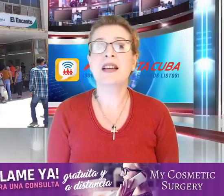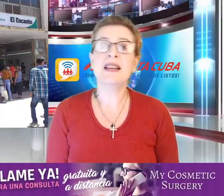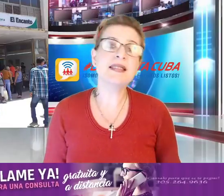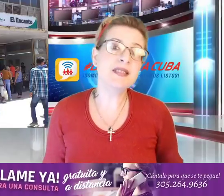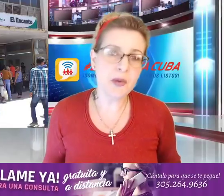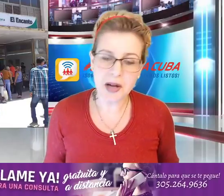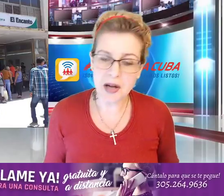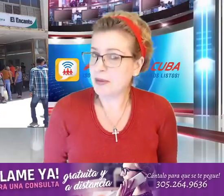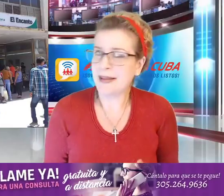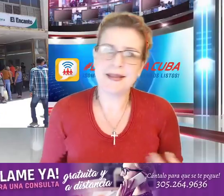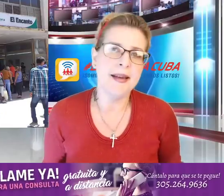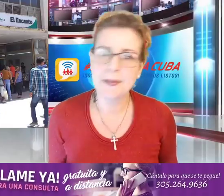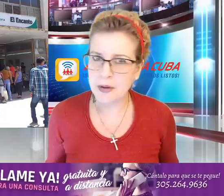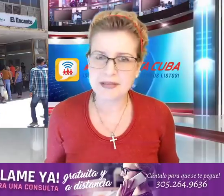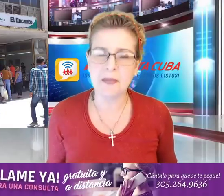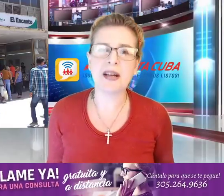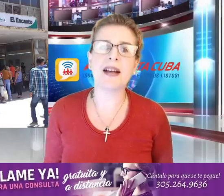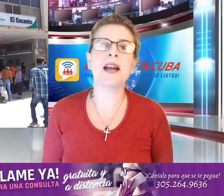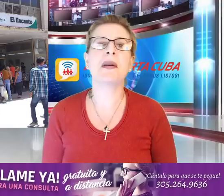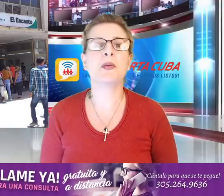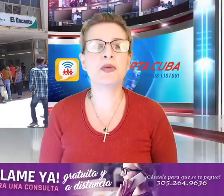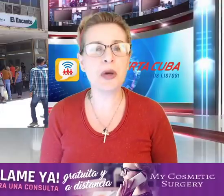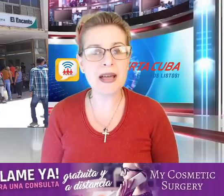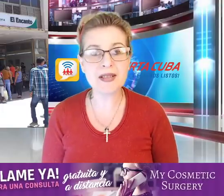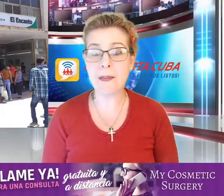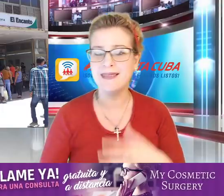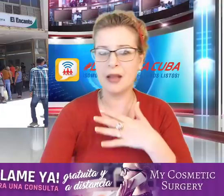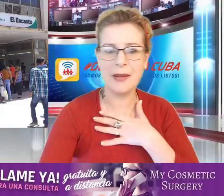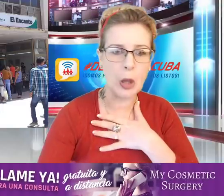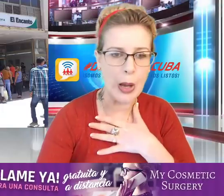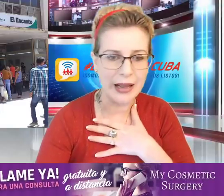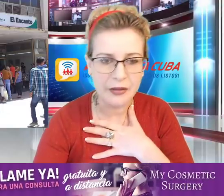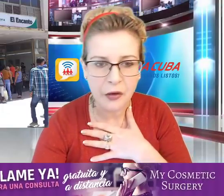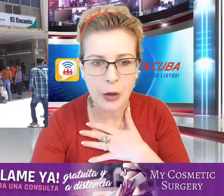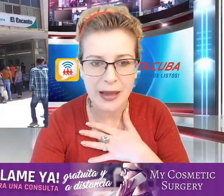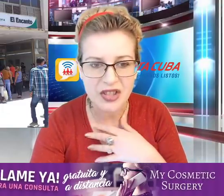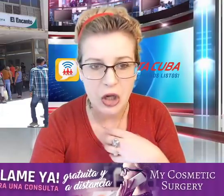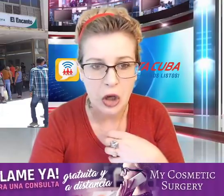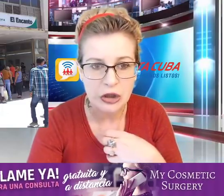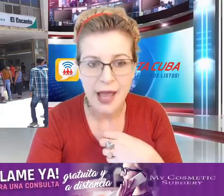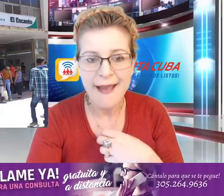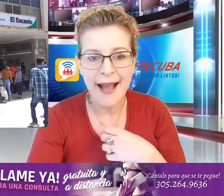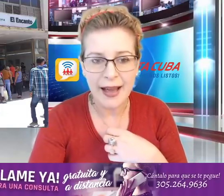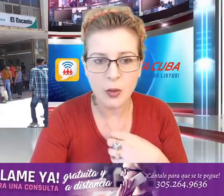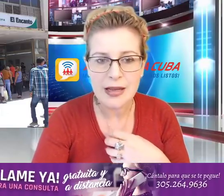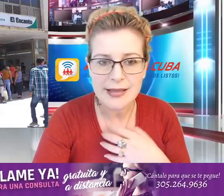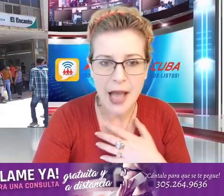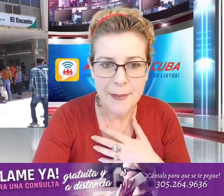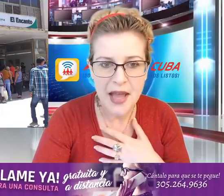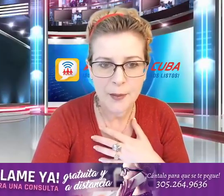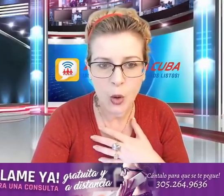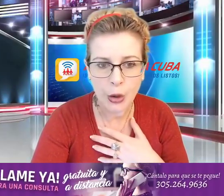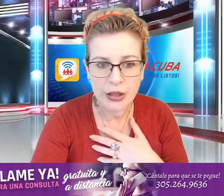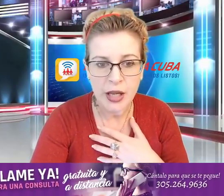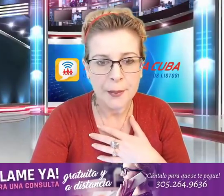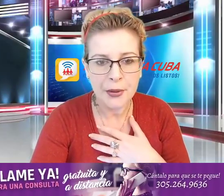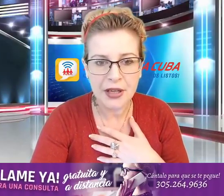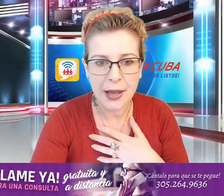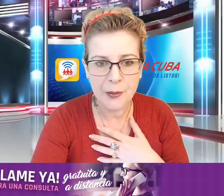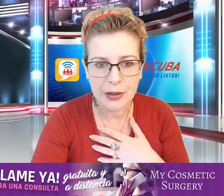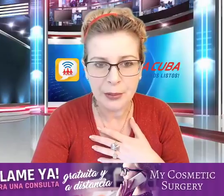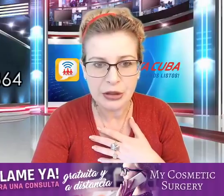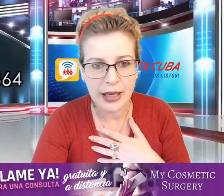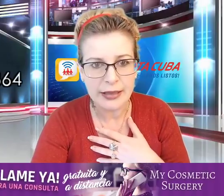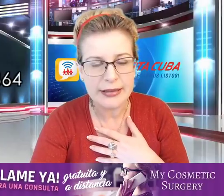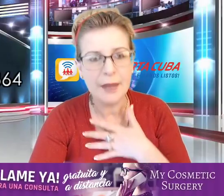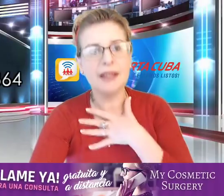Facebook. Y si no, bueno, pues haremos de esta manera. Les mando muchos besos, mándenme toda la información al WhatsApp, mi amor, porque